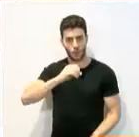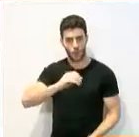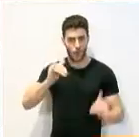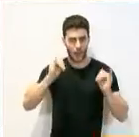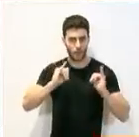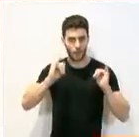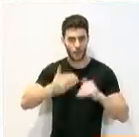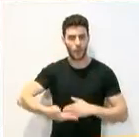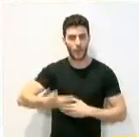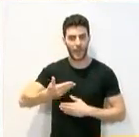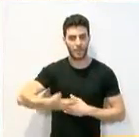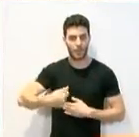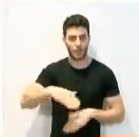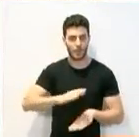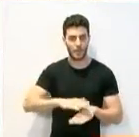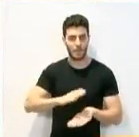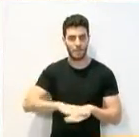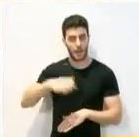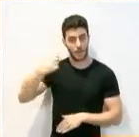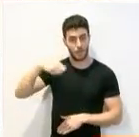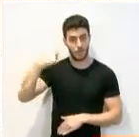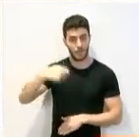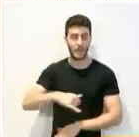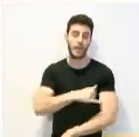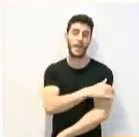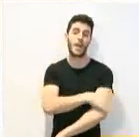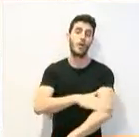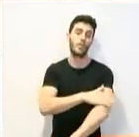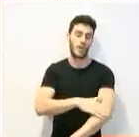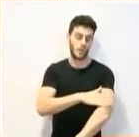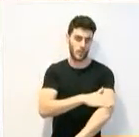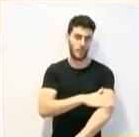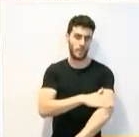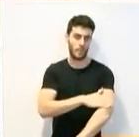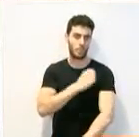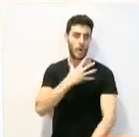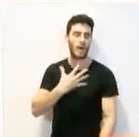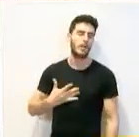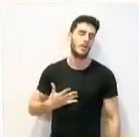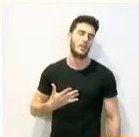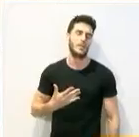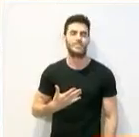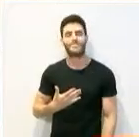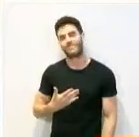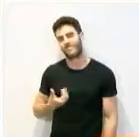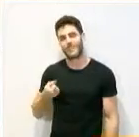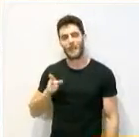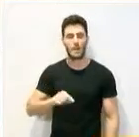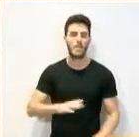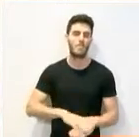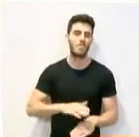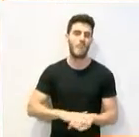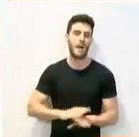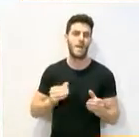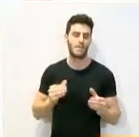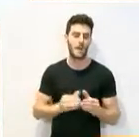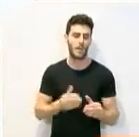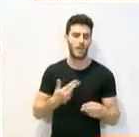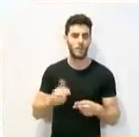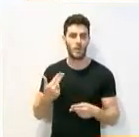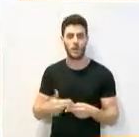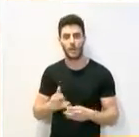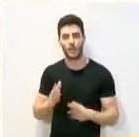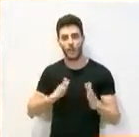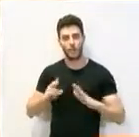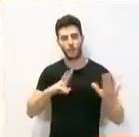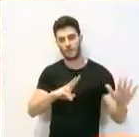importante para el presidente del Gobierno y para, bueno, pues yo qué sé, para los partidos del régimen del 78,